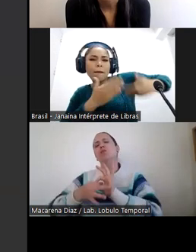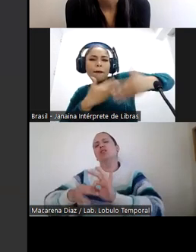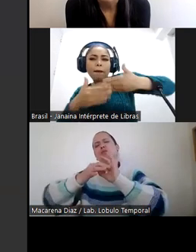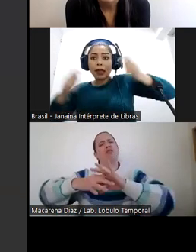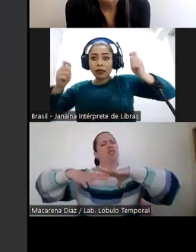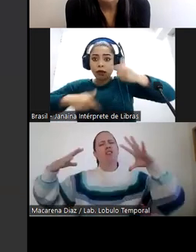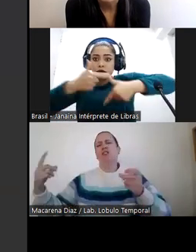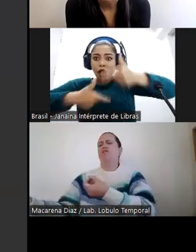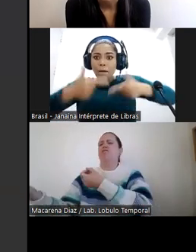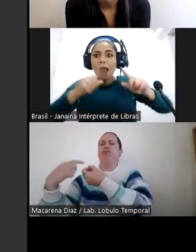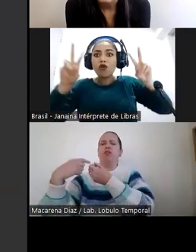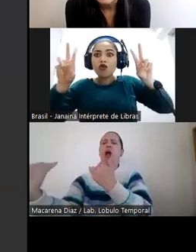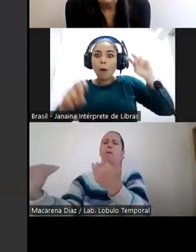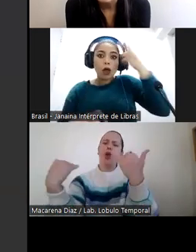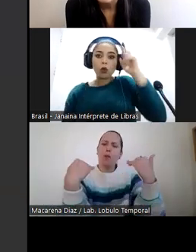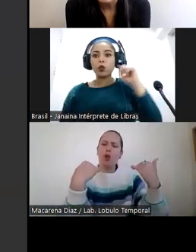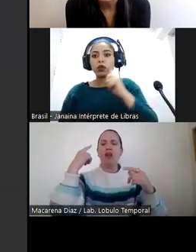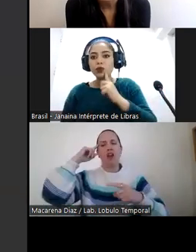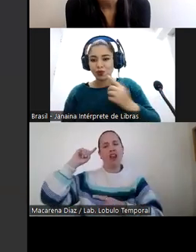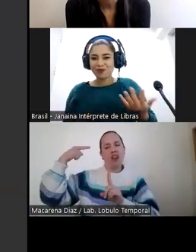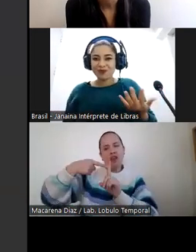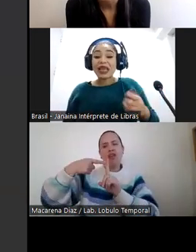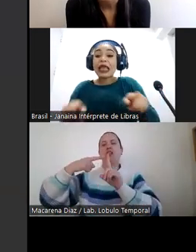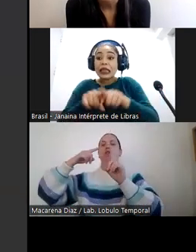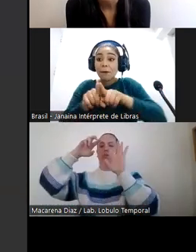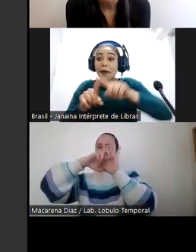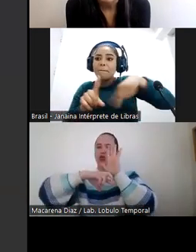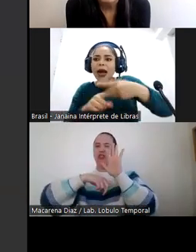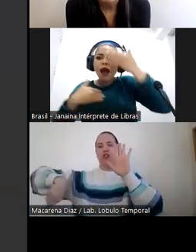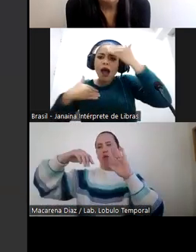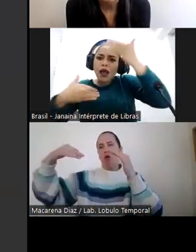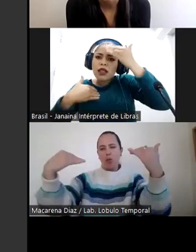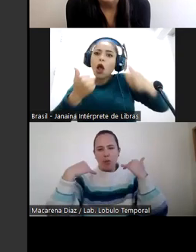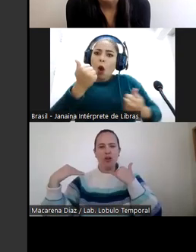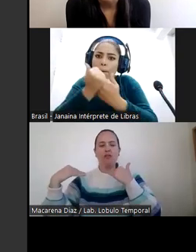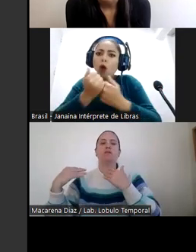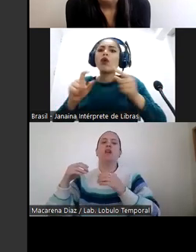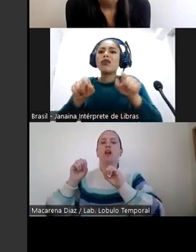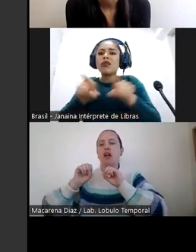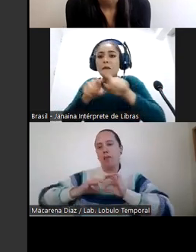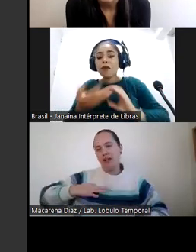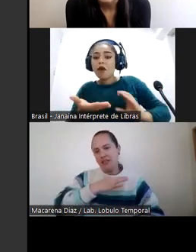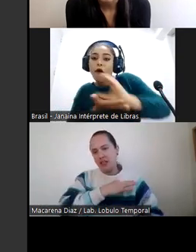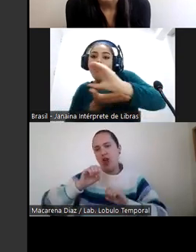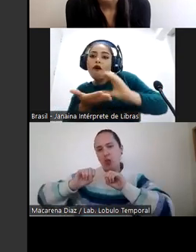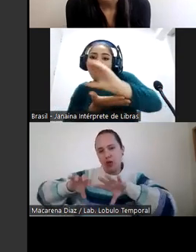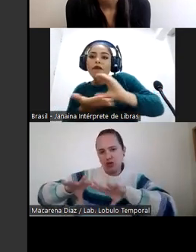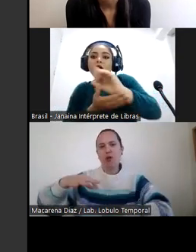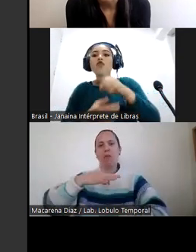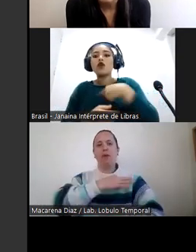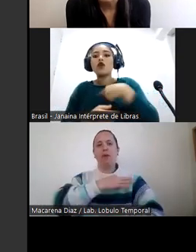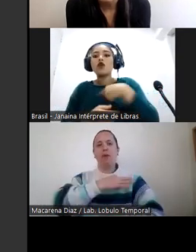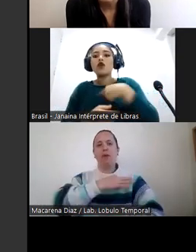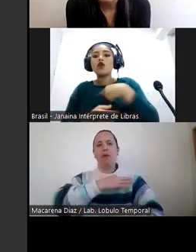relación a la cultura sorda. Y además agradecer también el apoyo, el financiamiento de nuestro proyecto.